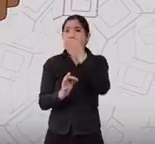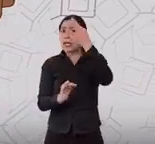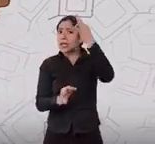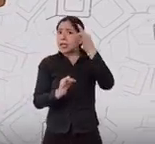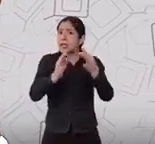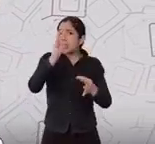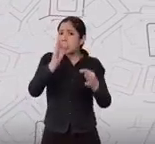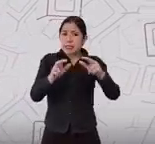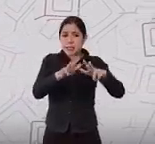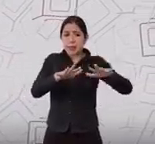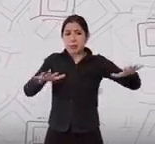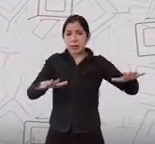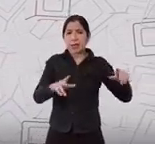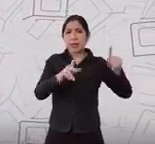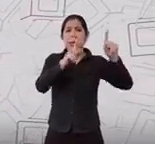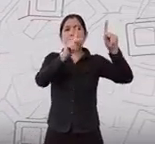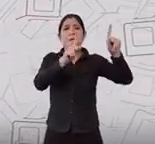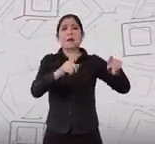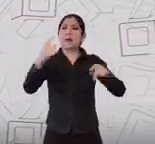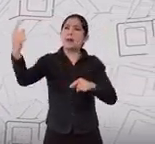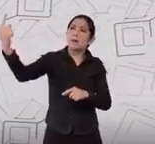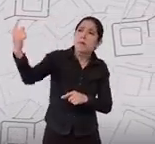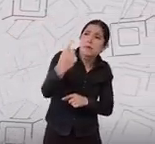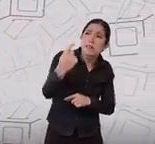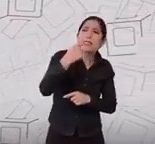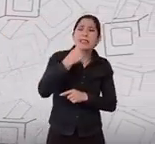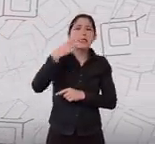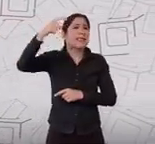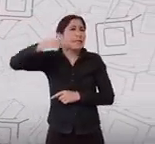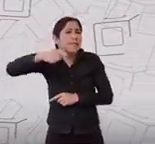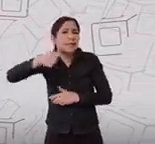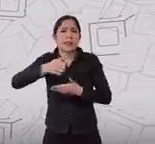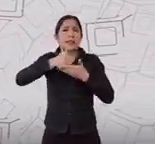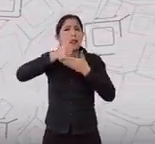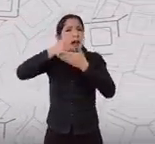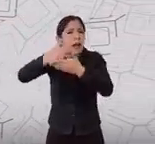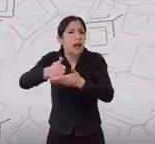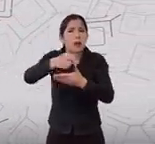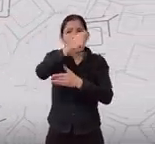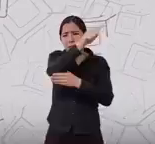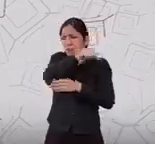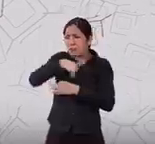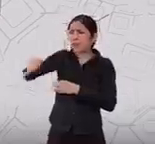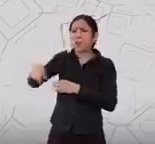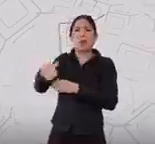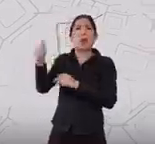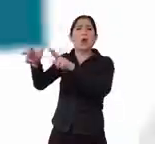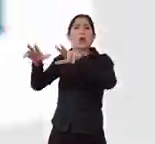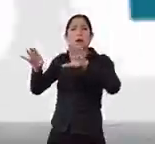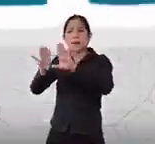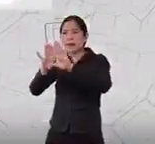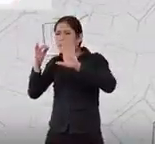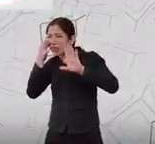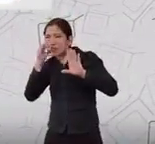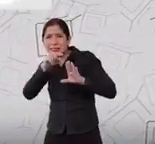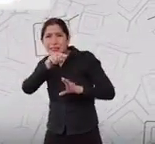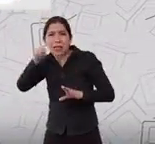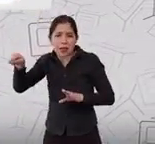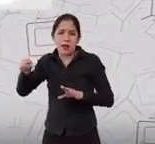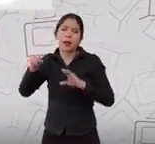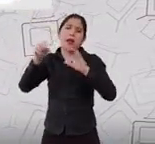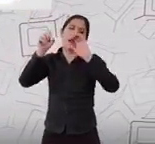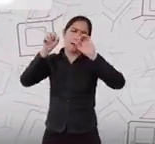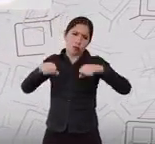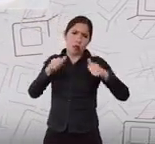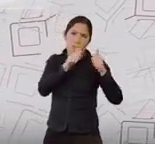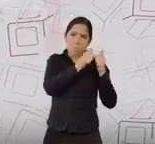una persona con necesidad de asistencia, a simple solicitud de su acompañante o de ella misma, se procederá al